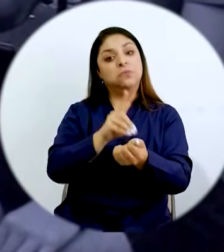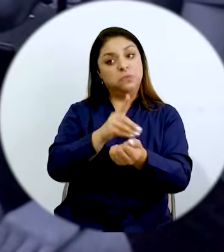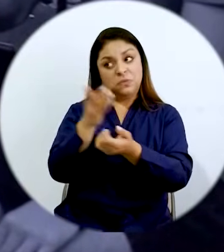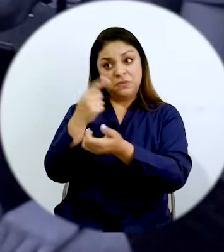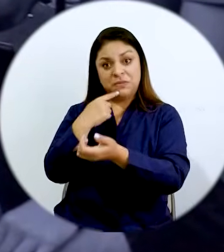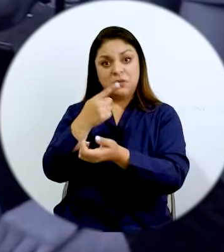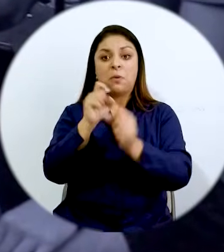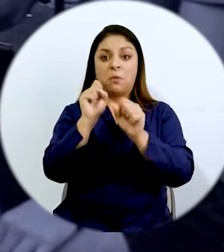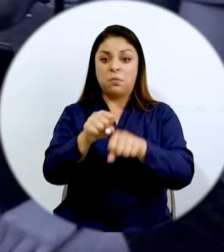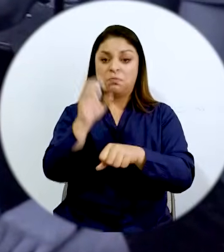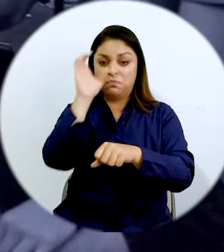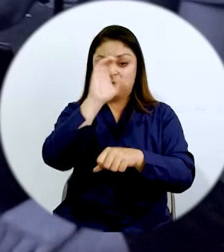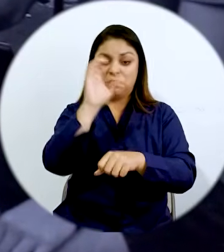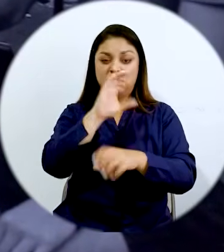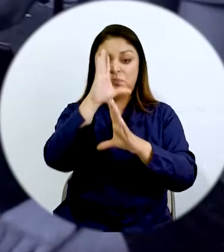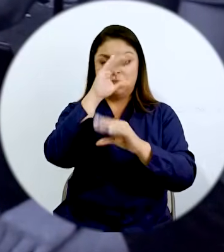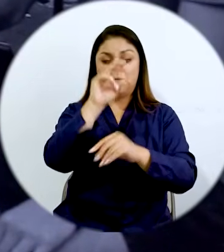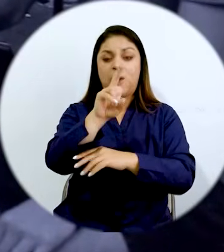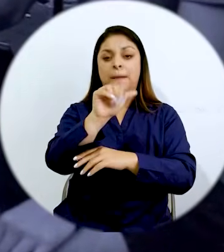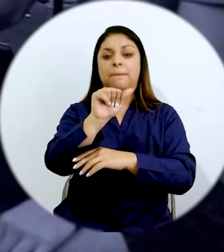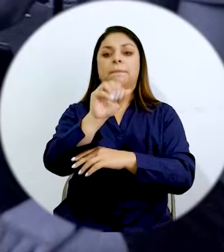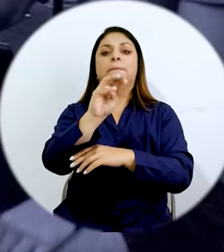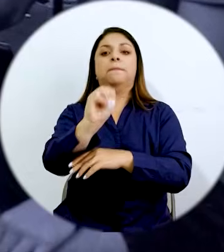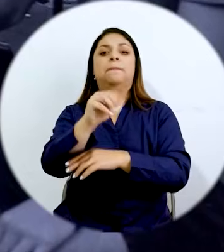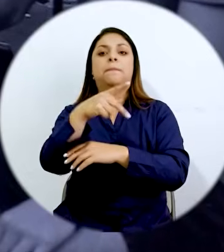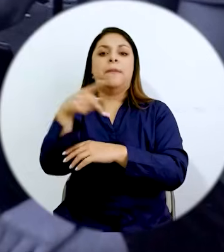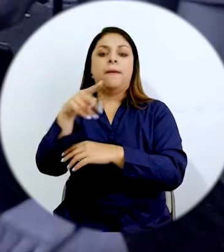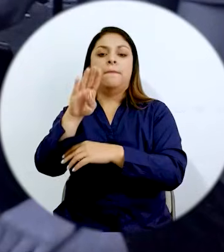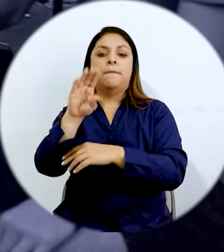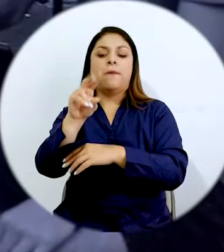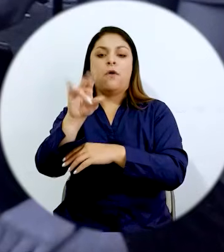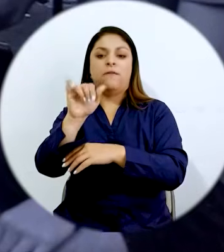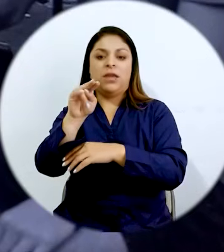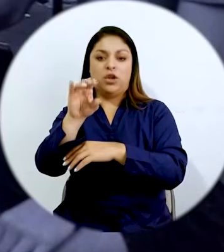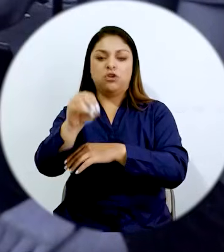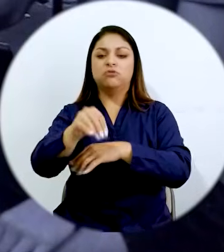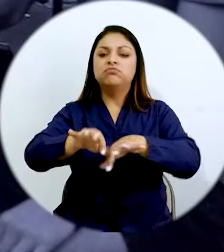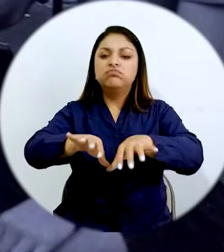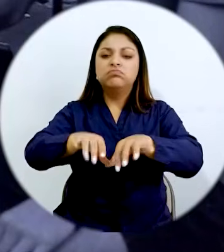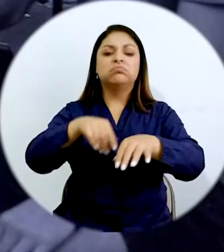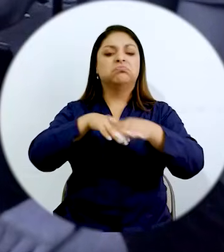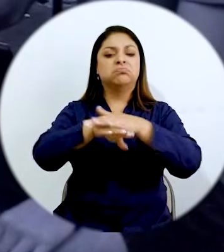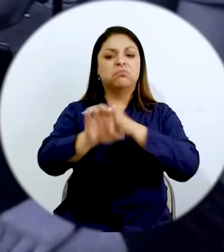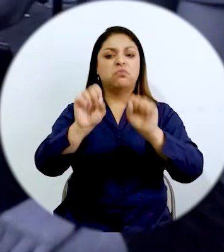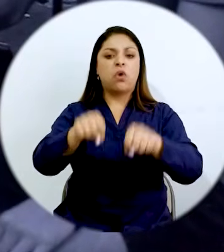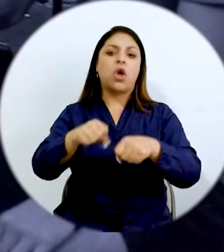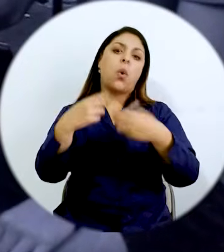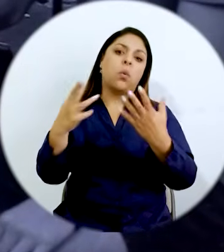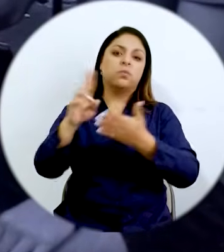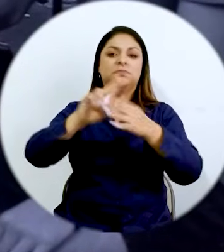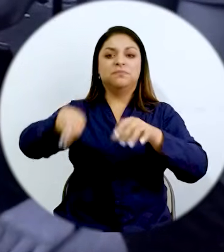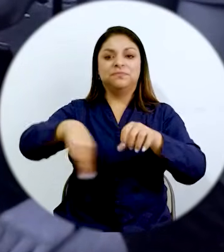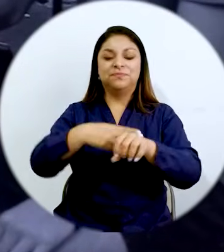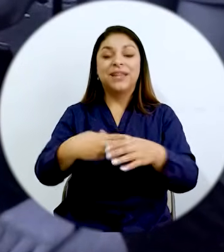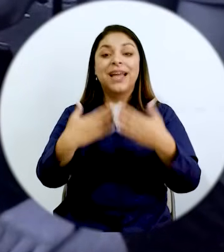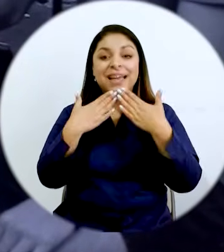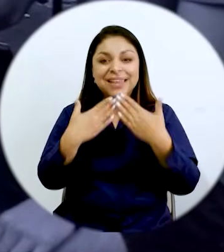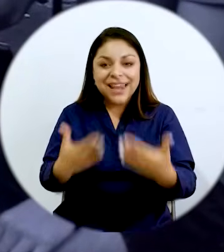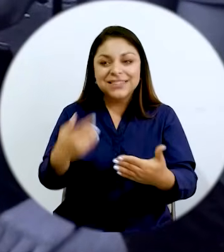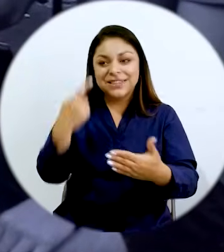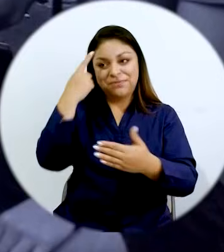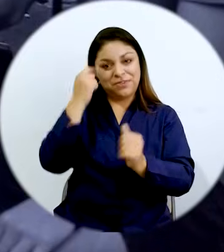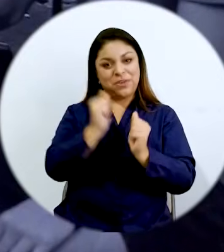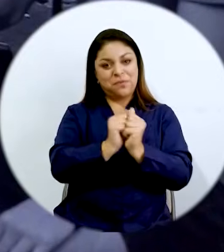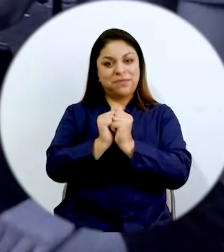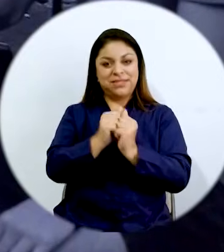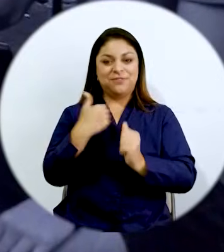buscar información sobre el Vamp ovino a través de los buscadores con ese nombre o en la Universidad Nacional. Muchas gracias a ustedes